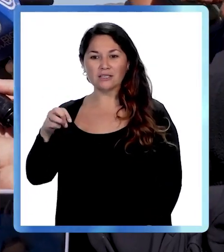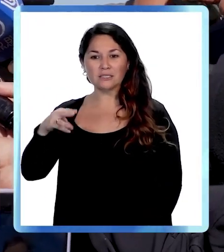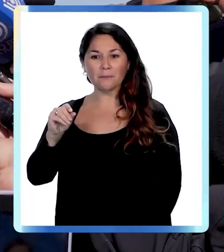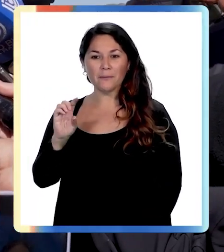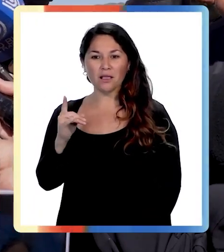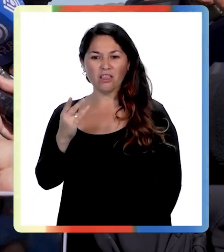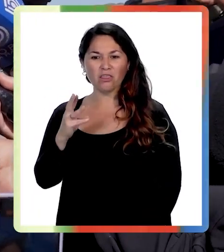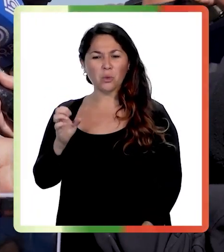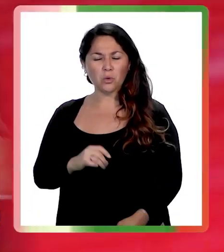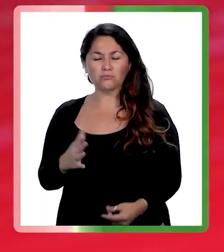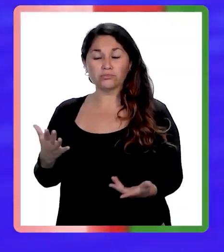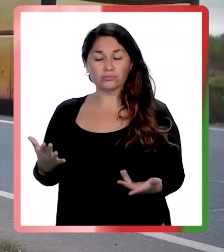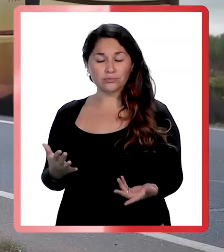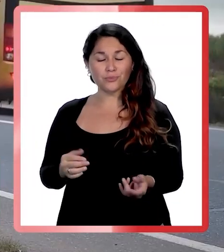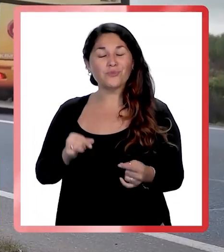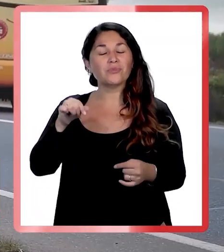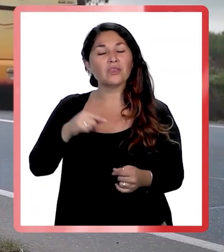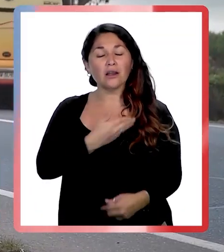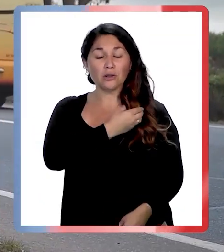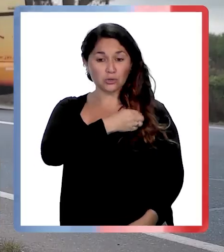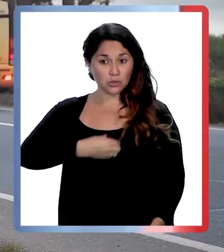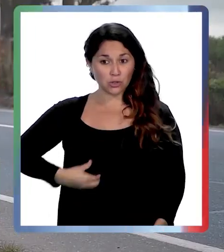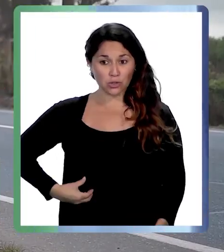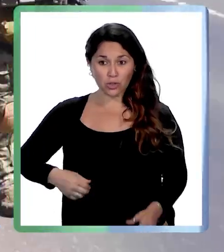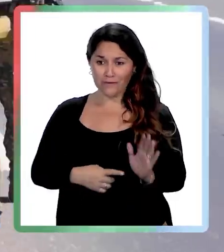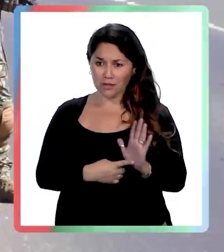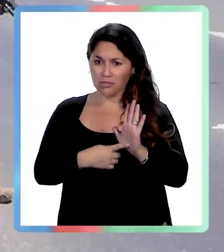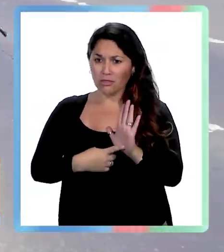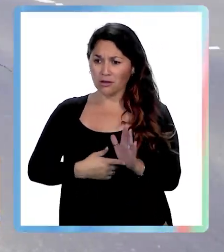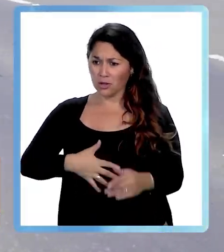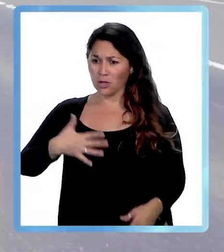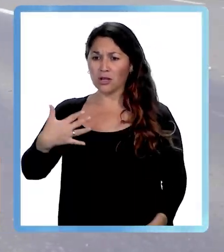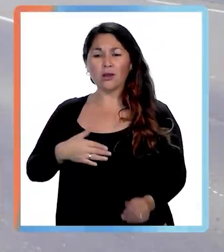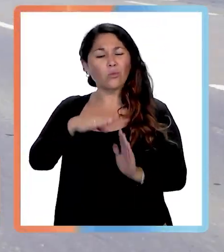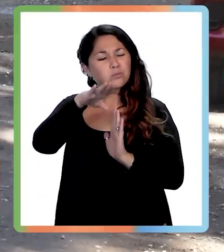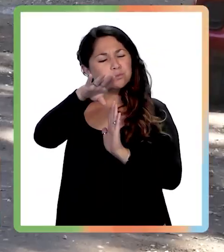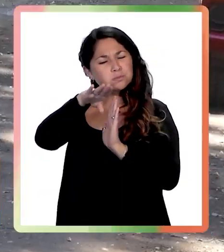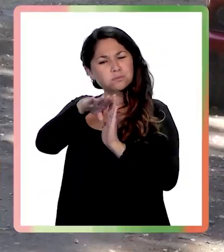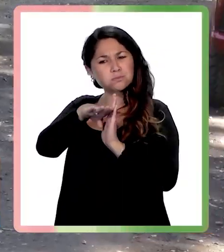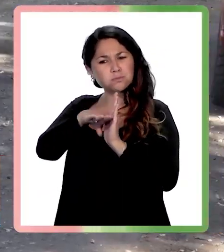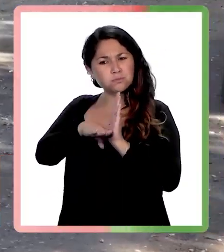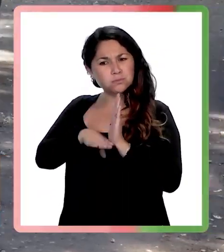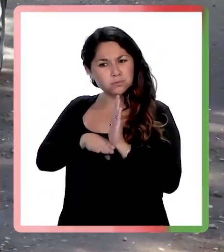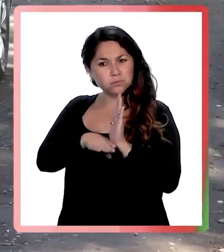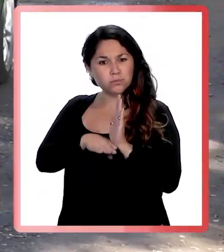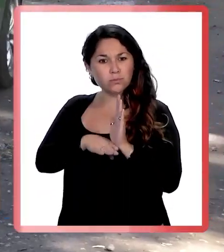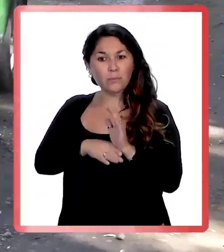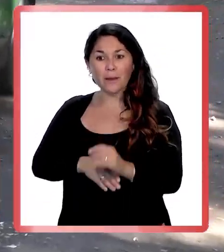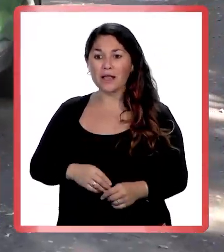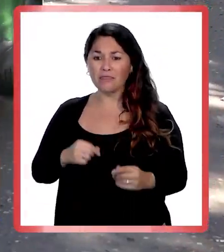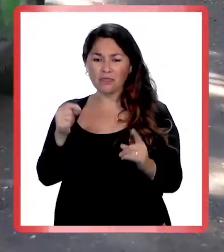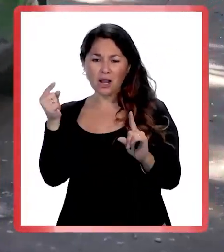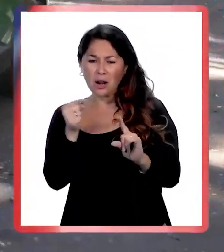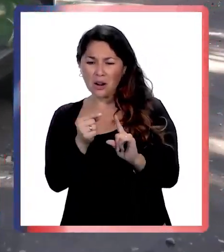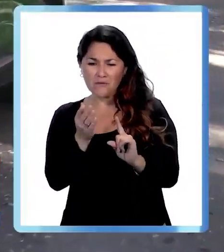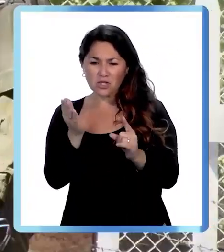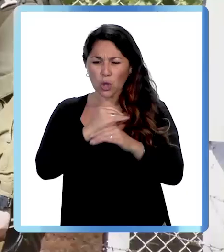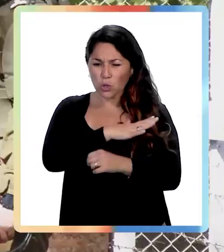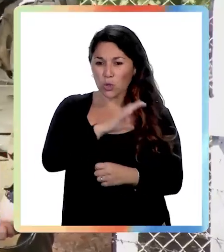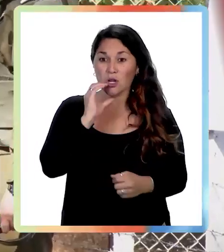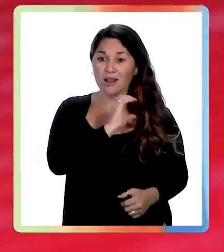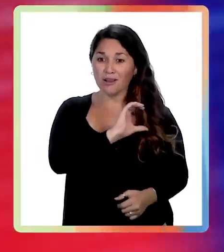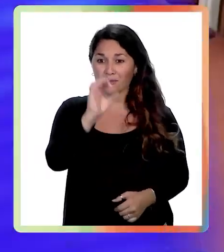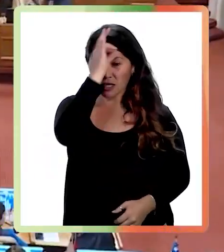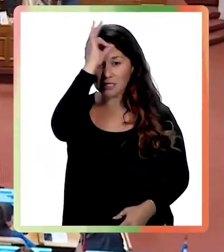el crimen organizado. El gobierno destacó una importante disminución en los hechos de violencia rural en la región de la